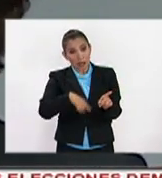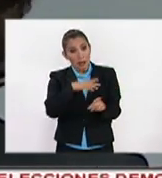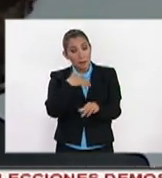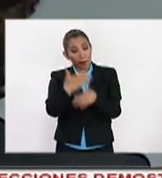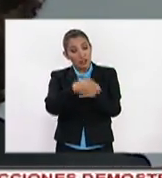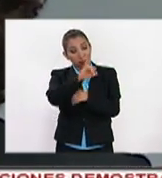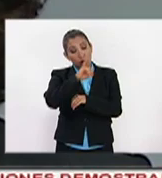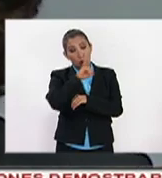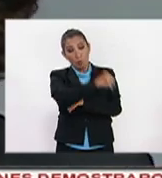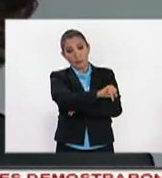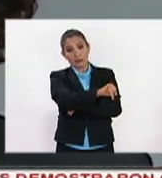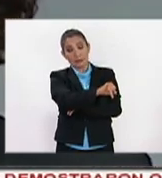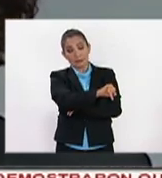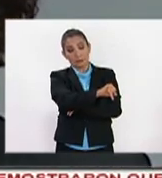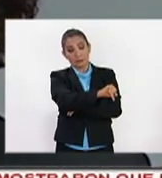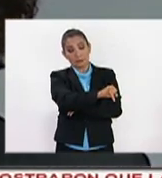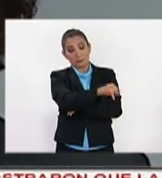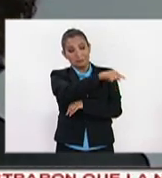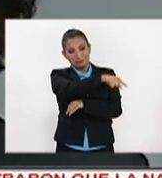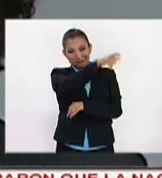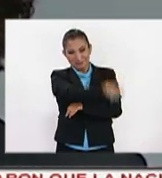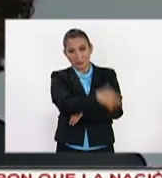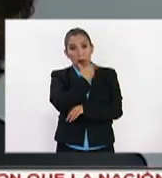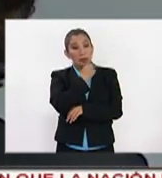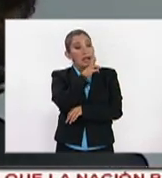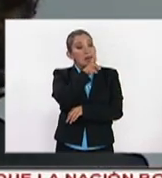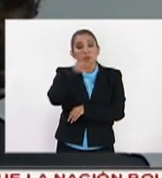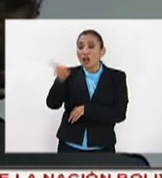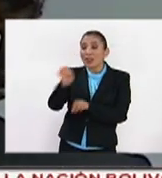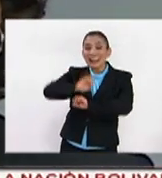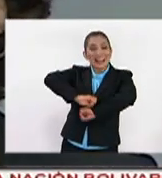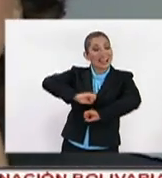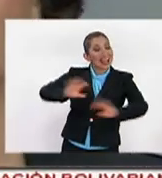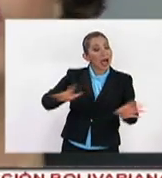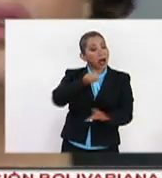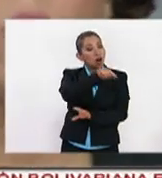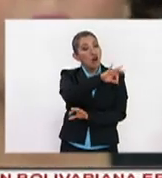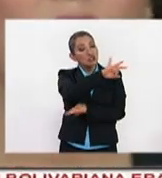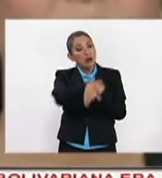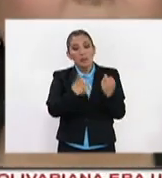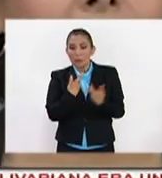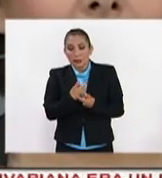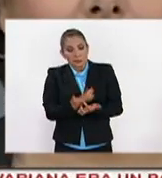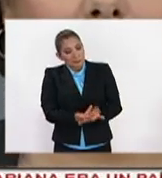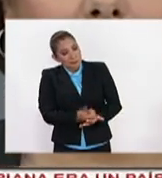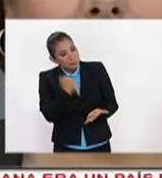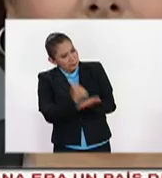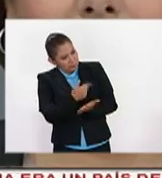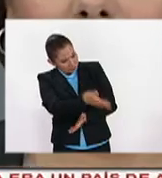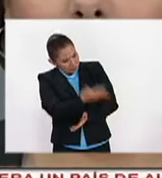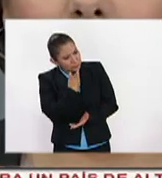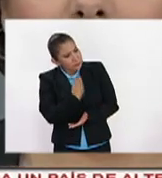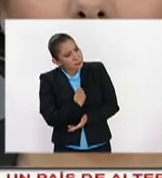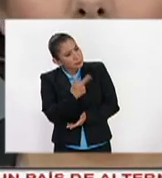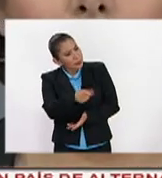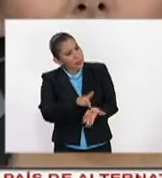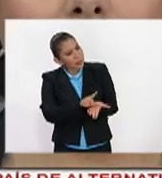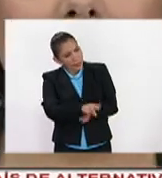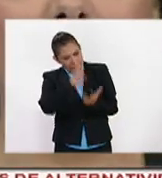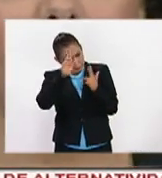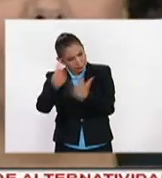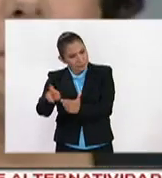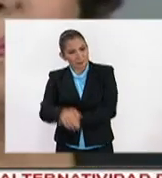el próximo jueves, el señor Puigdemont responda con la claridad que todos los ciudadanos le exigen y que el Estado de